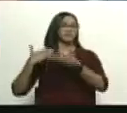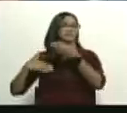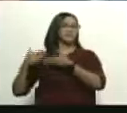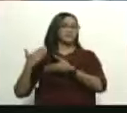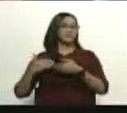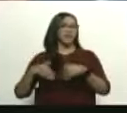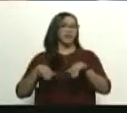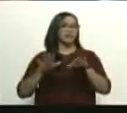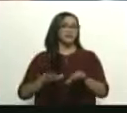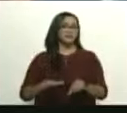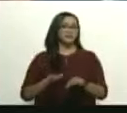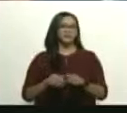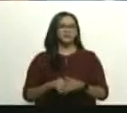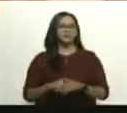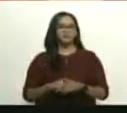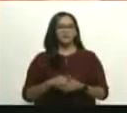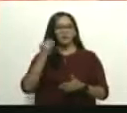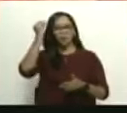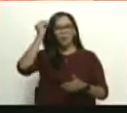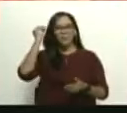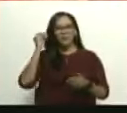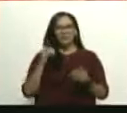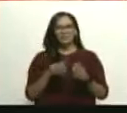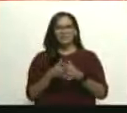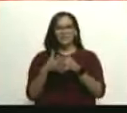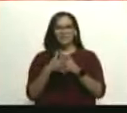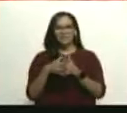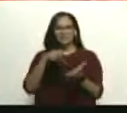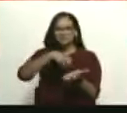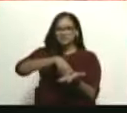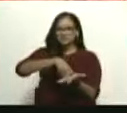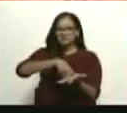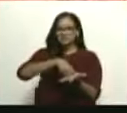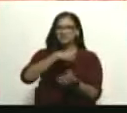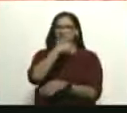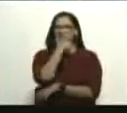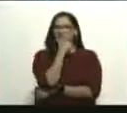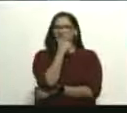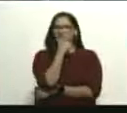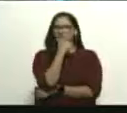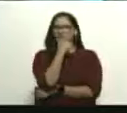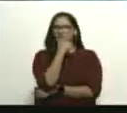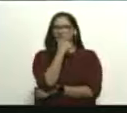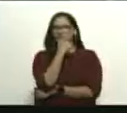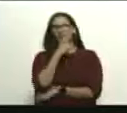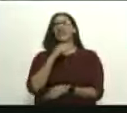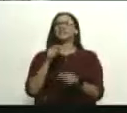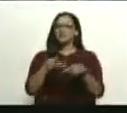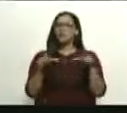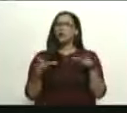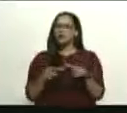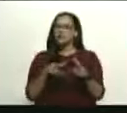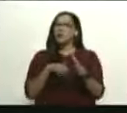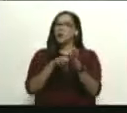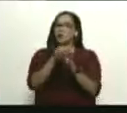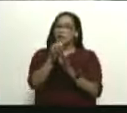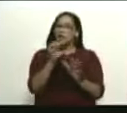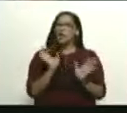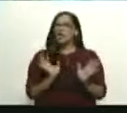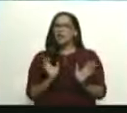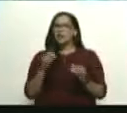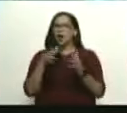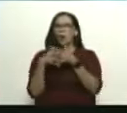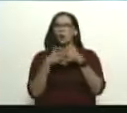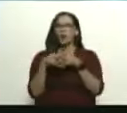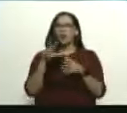quedan así, ¿no? Boris, ¿tú crees que el imperio se doblegue? Yo creo que la situación está evolucionando de una forma en la cual Estados Unidos ya